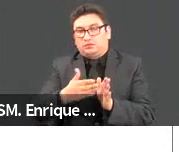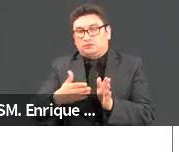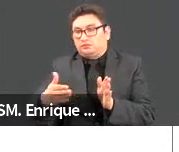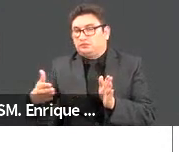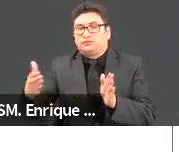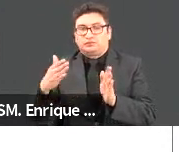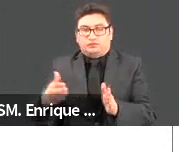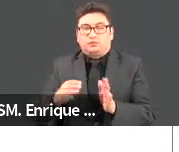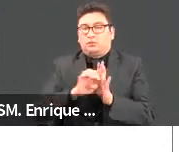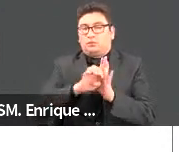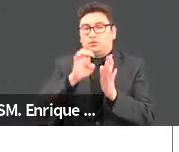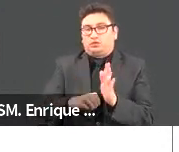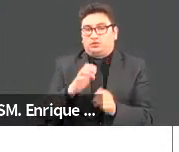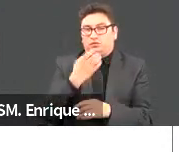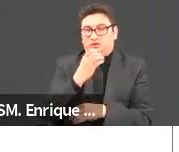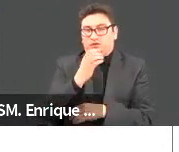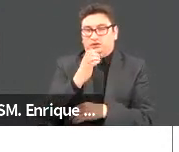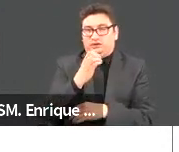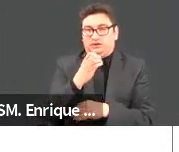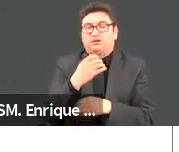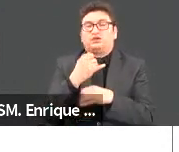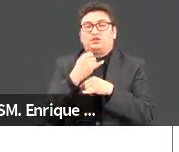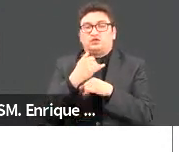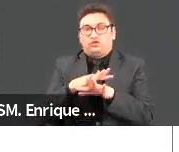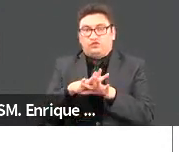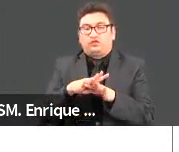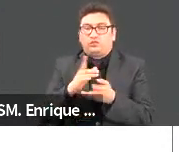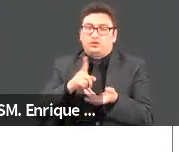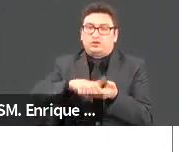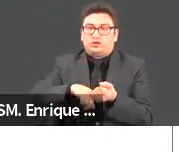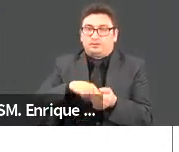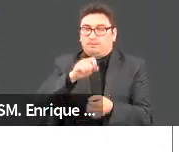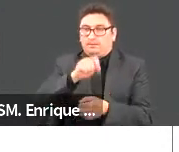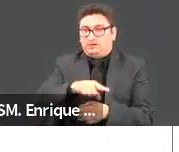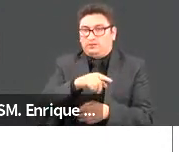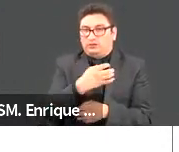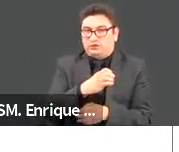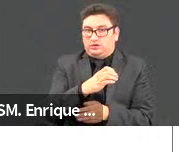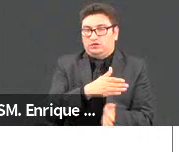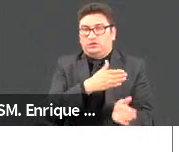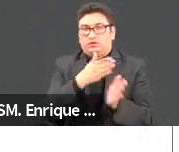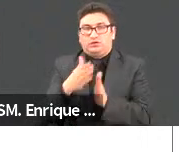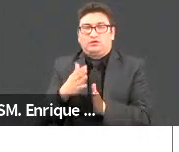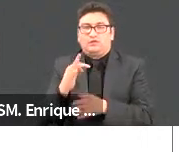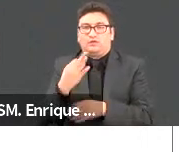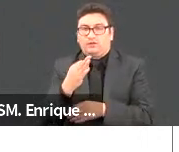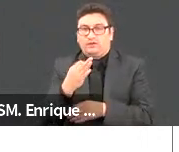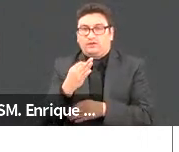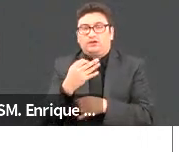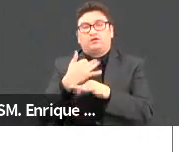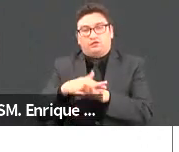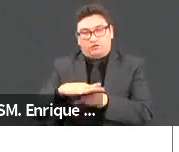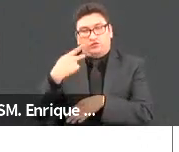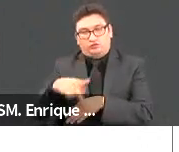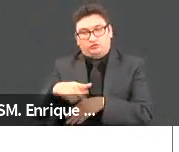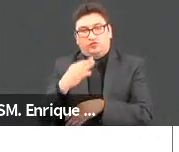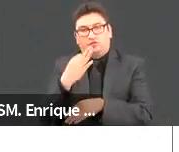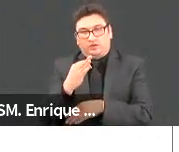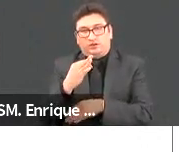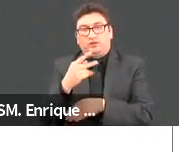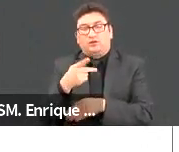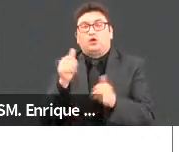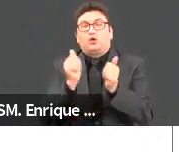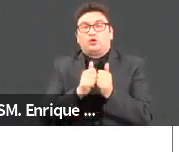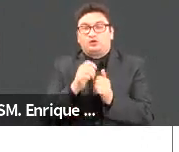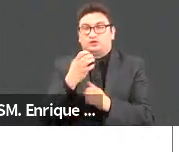por ejemplo, en enero solo se contaba con la información de ese mes. En febrero tenía la información de febrero, pero también la de